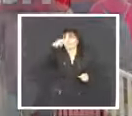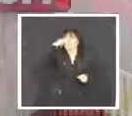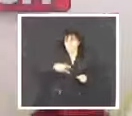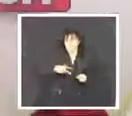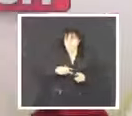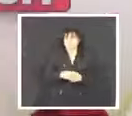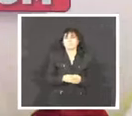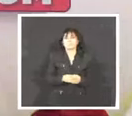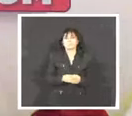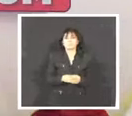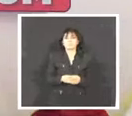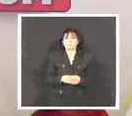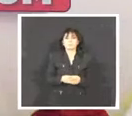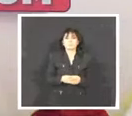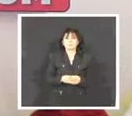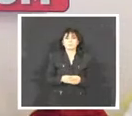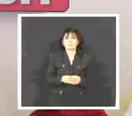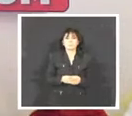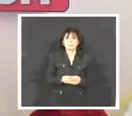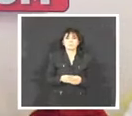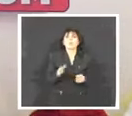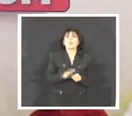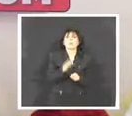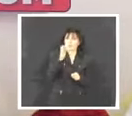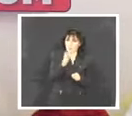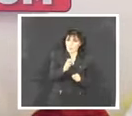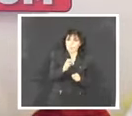pueblo de México. Por eso,